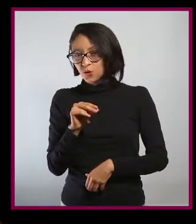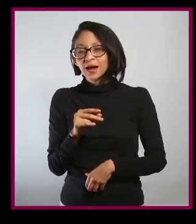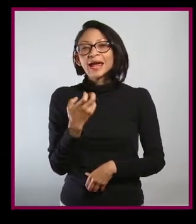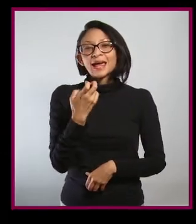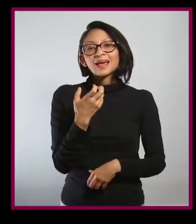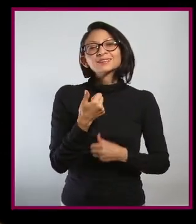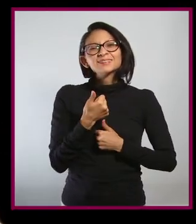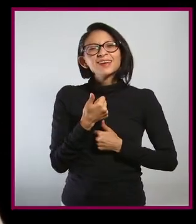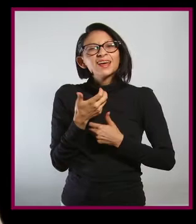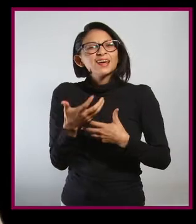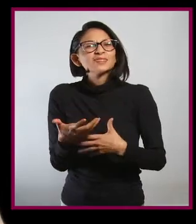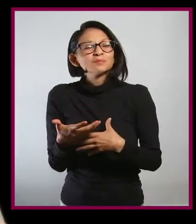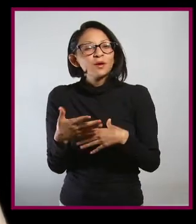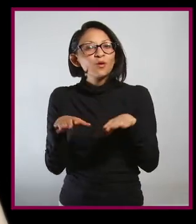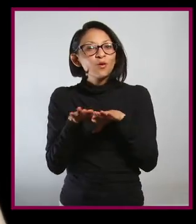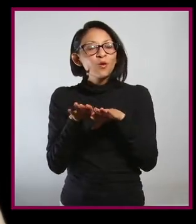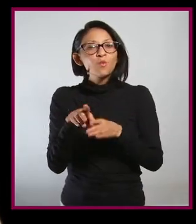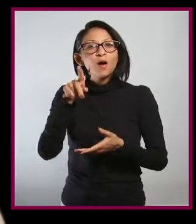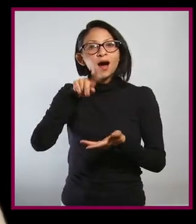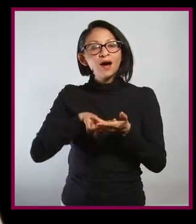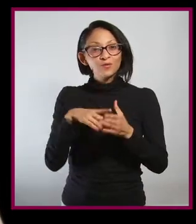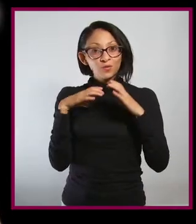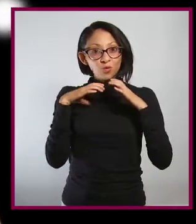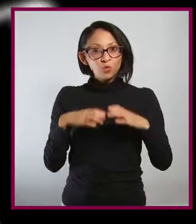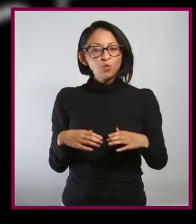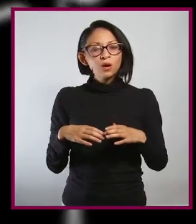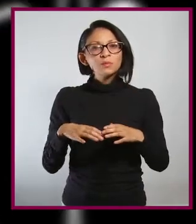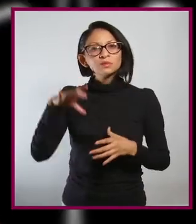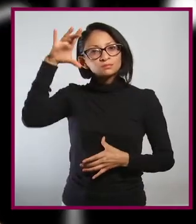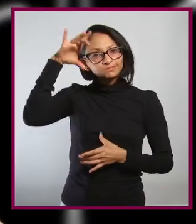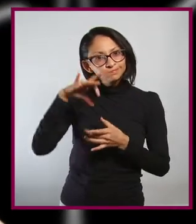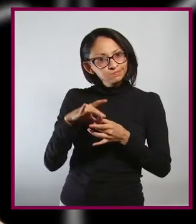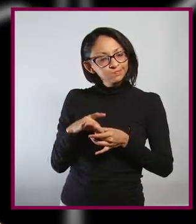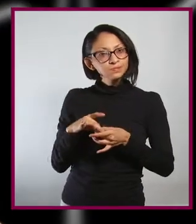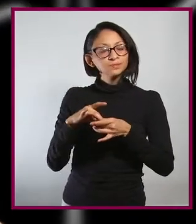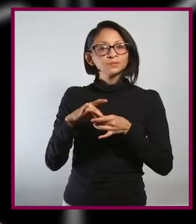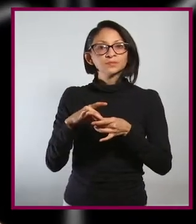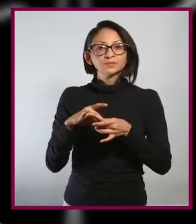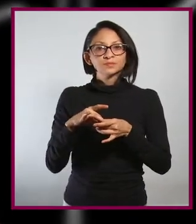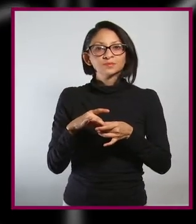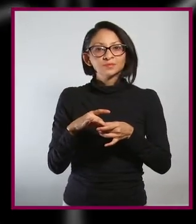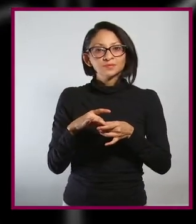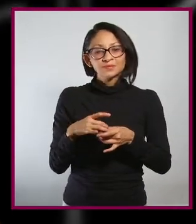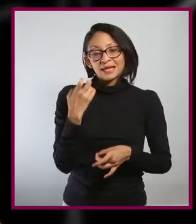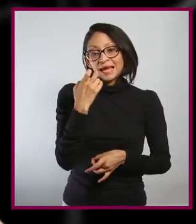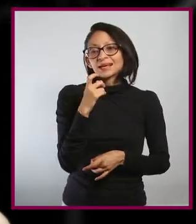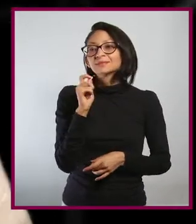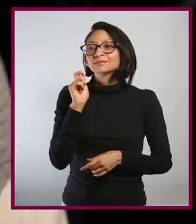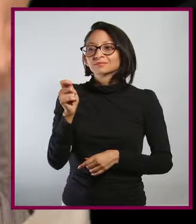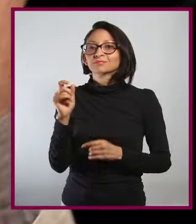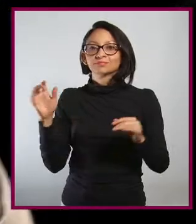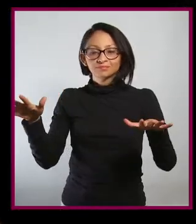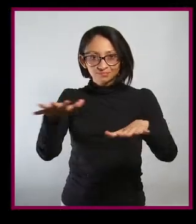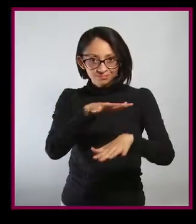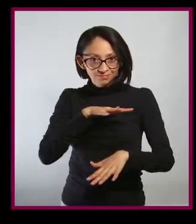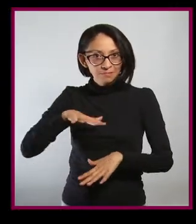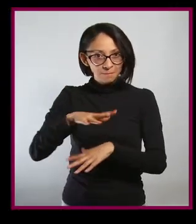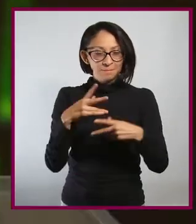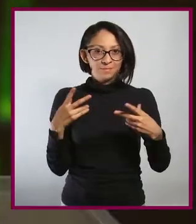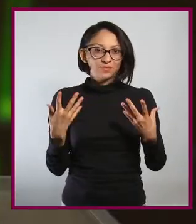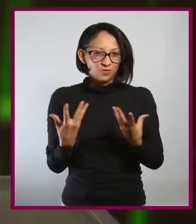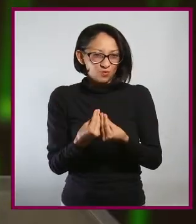no. Expresan el estado de nuestro organismo y la relación que establece con aquello que lo